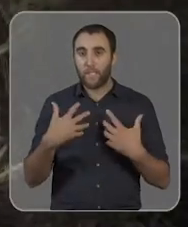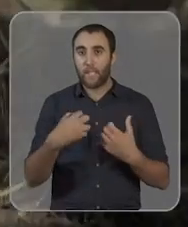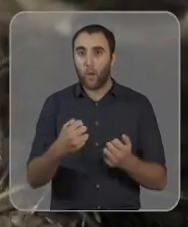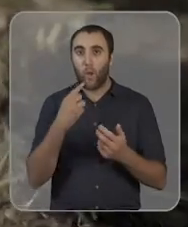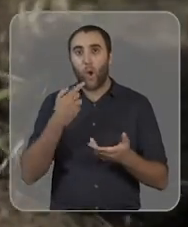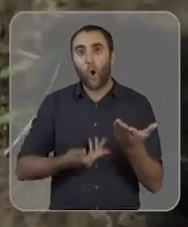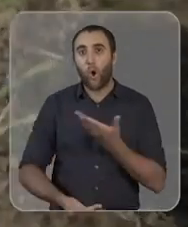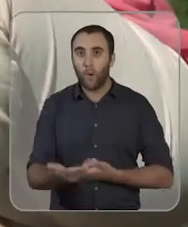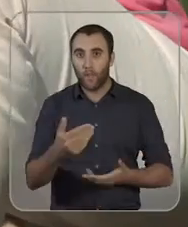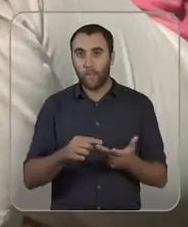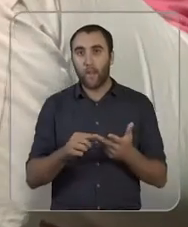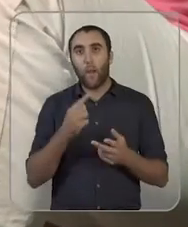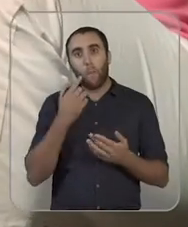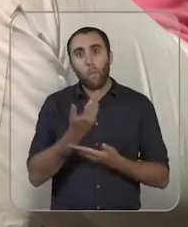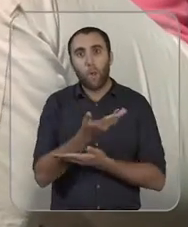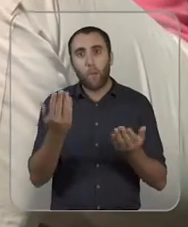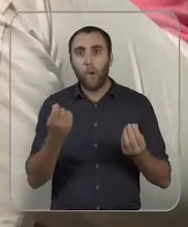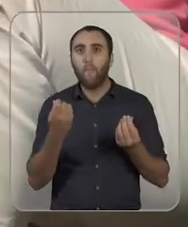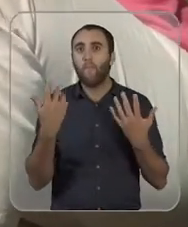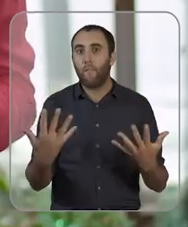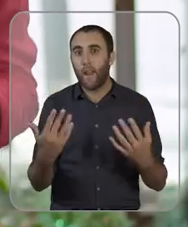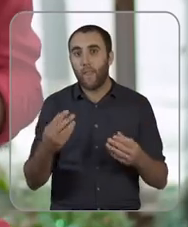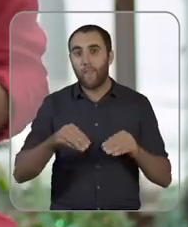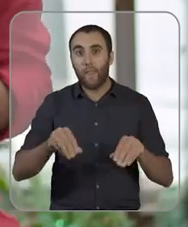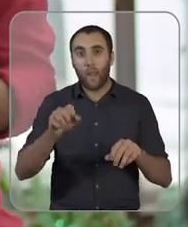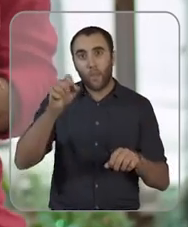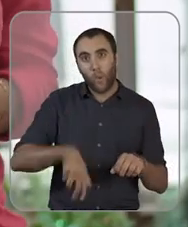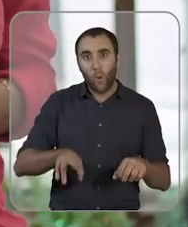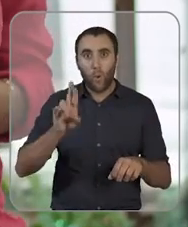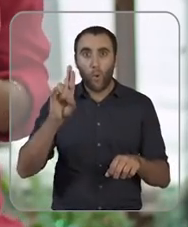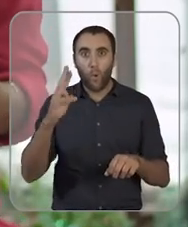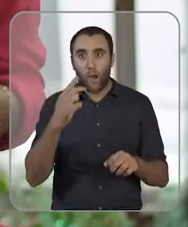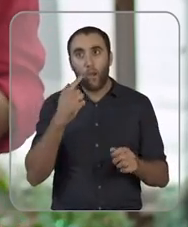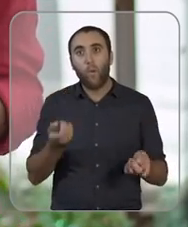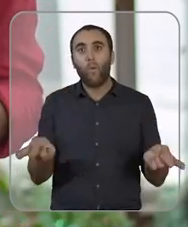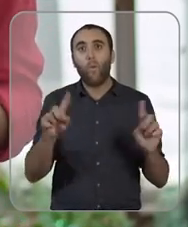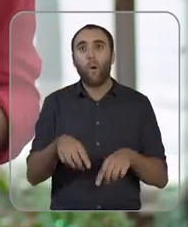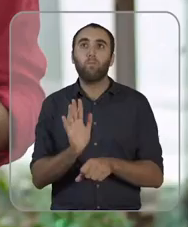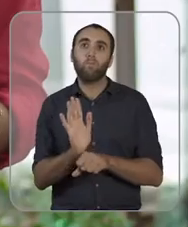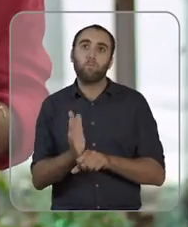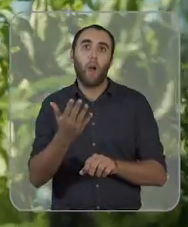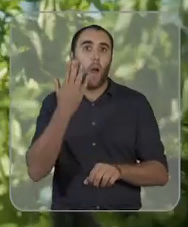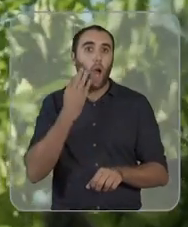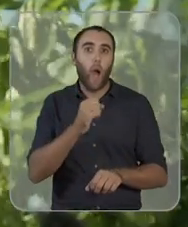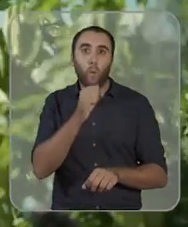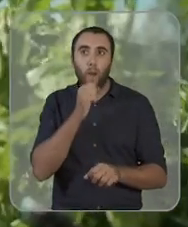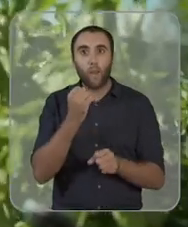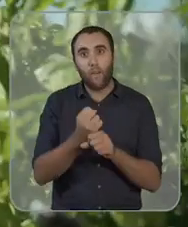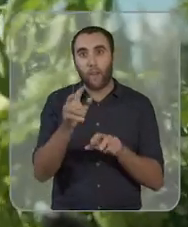comunidad. Resaltamos la bondad de la tierra como gran recurso en nuestro país y hacemos surgir el valor de la huerta como lo hacían nuestros abuelos.